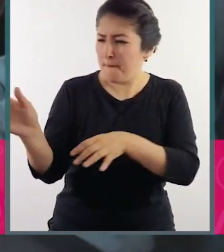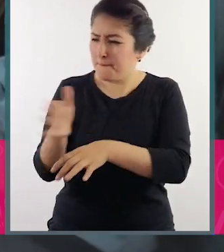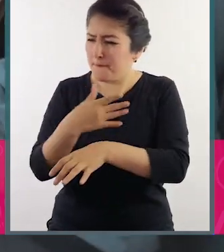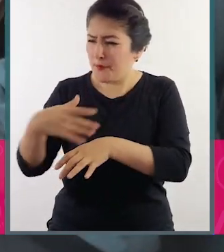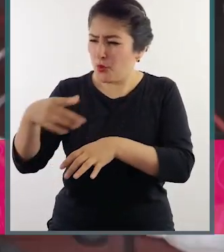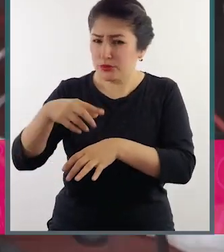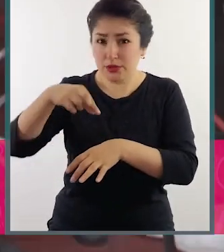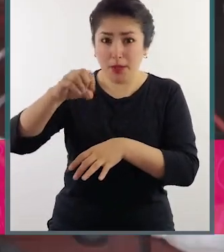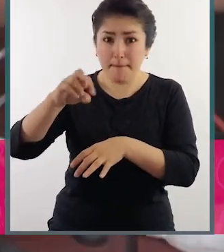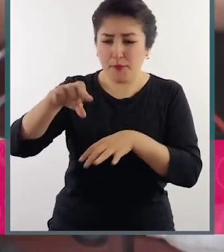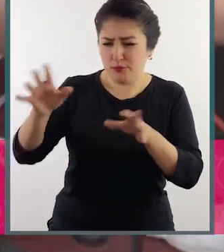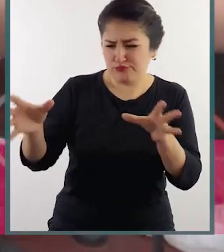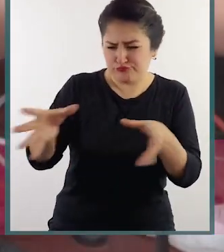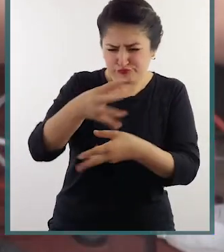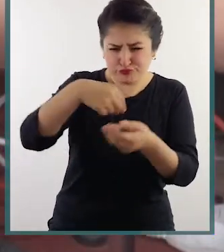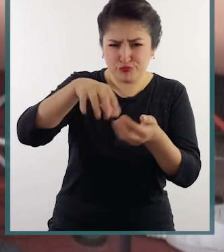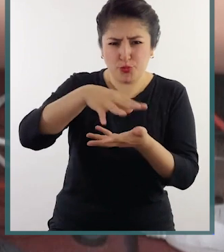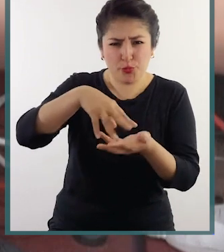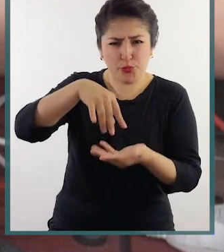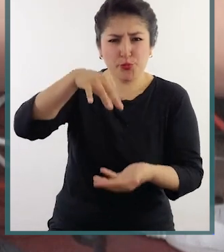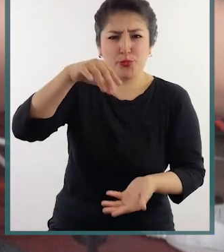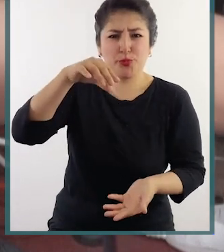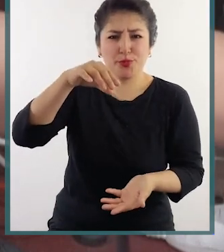pop melódico,